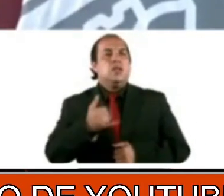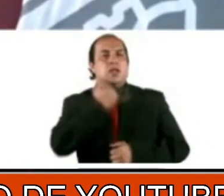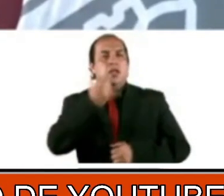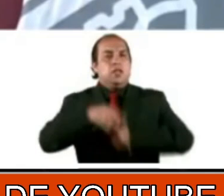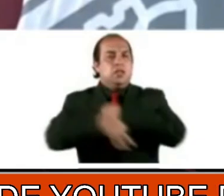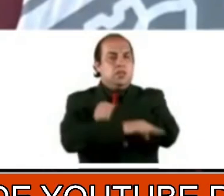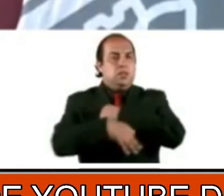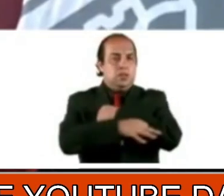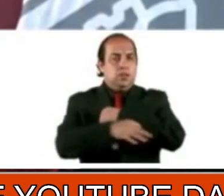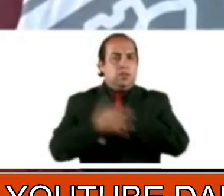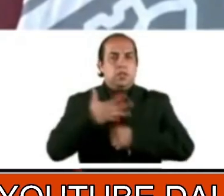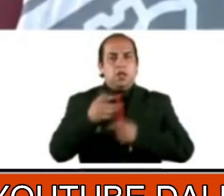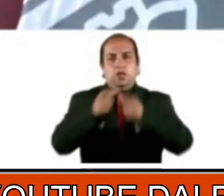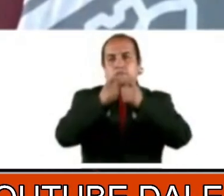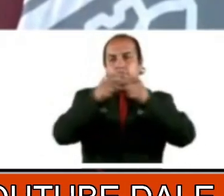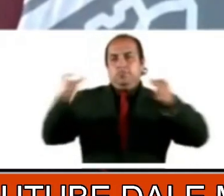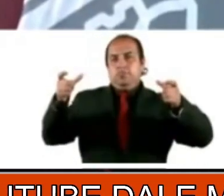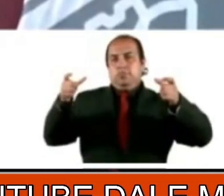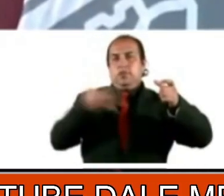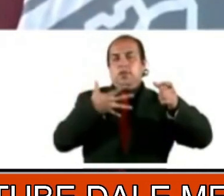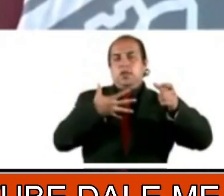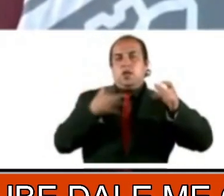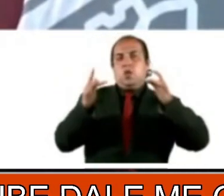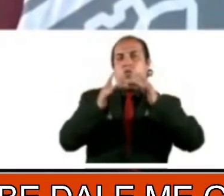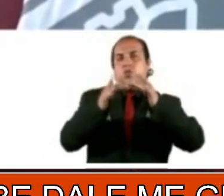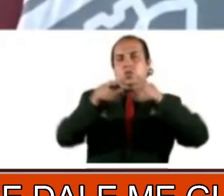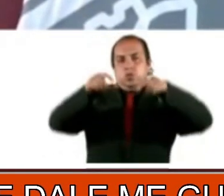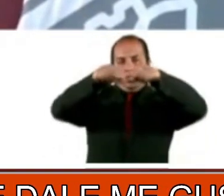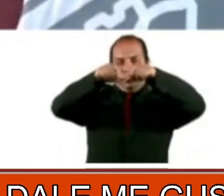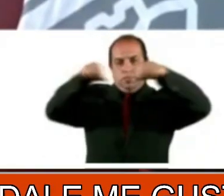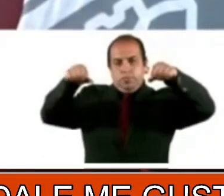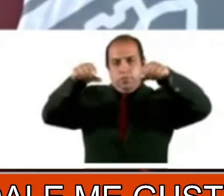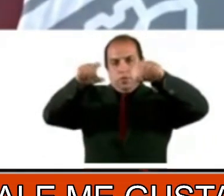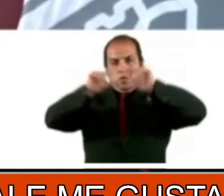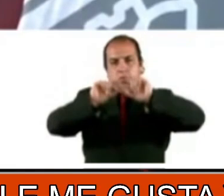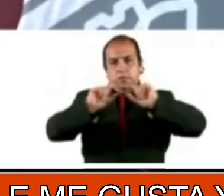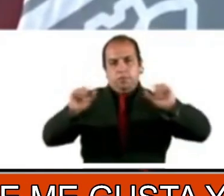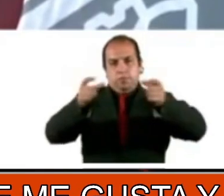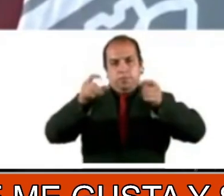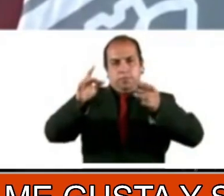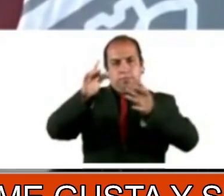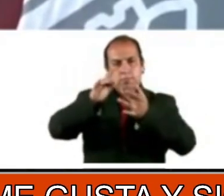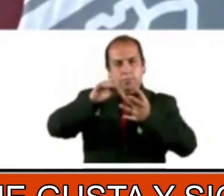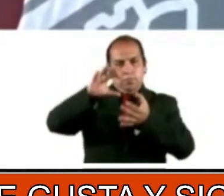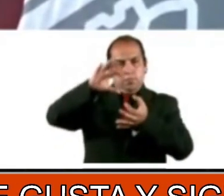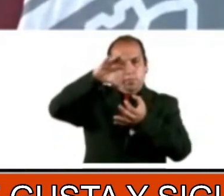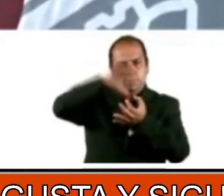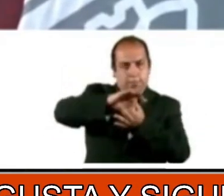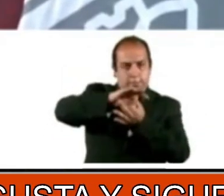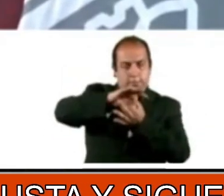longitud de los atiesadores que deben de conectar el patín superior con el patín inferior de la